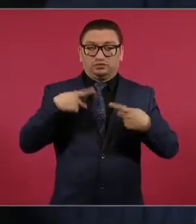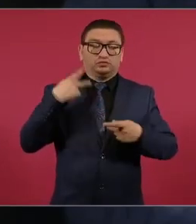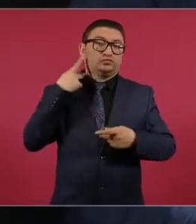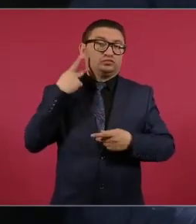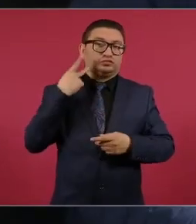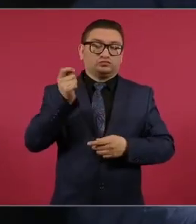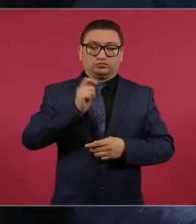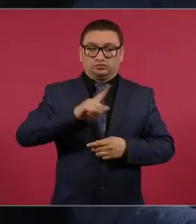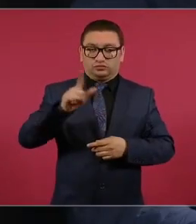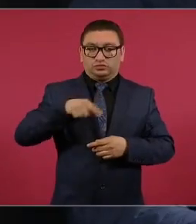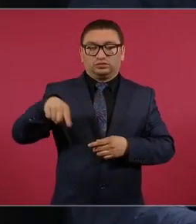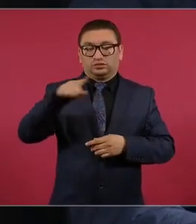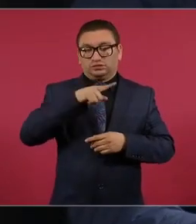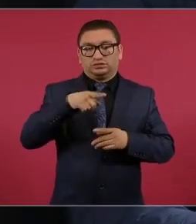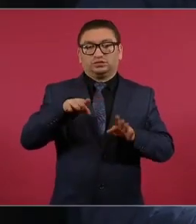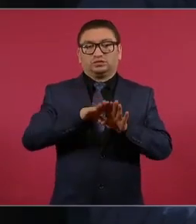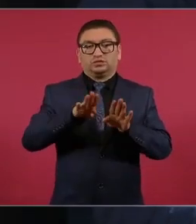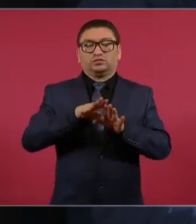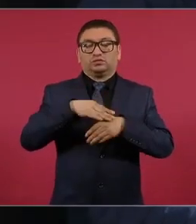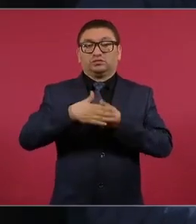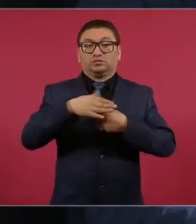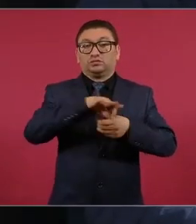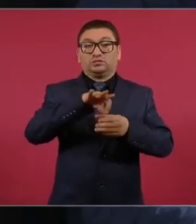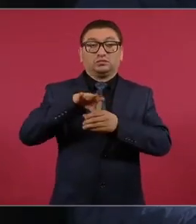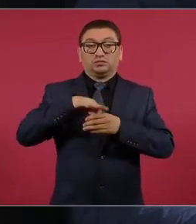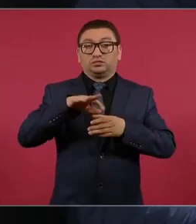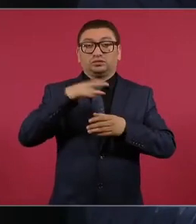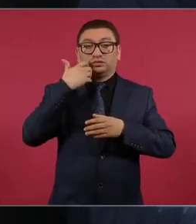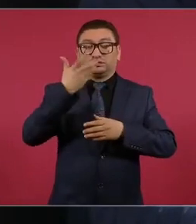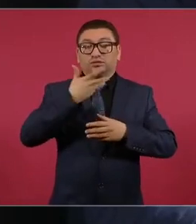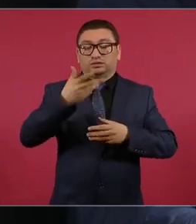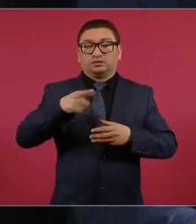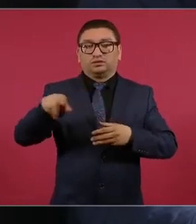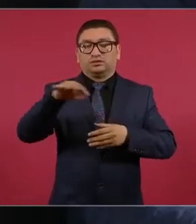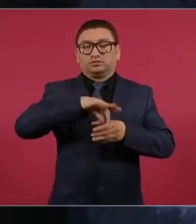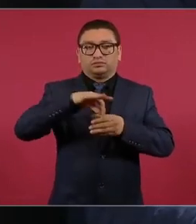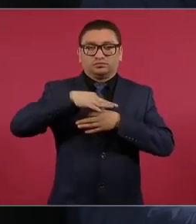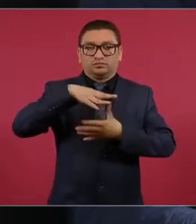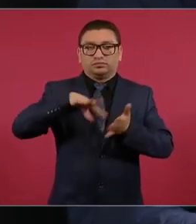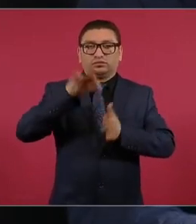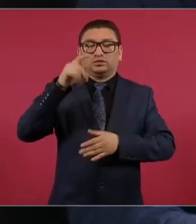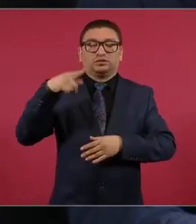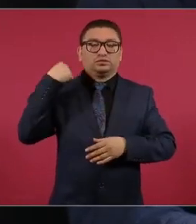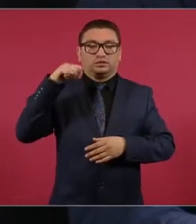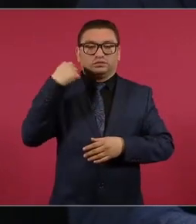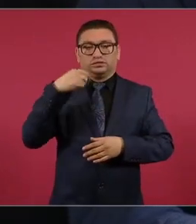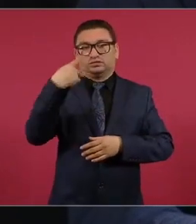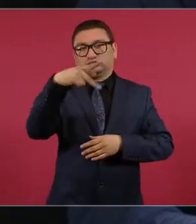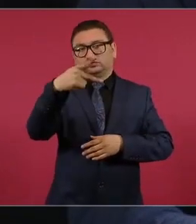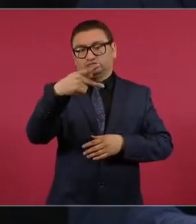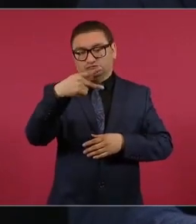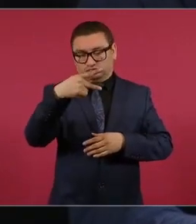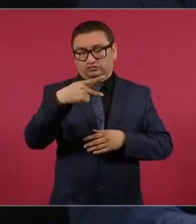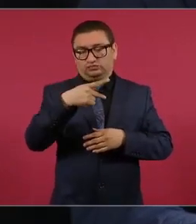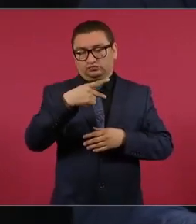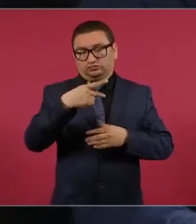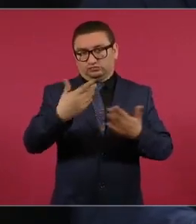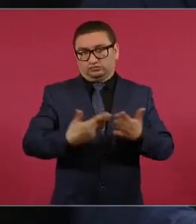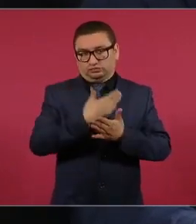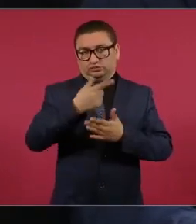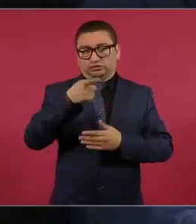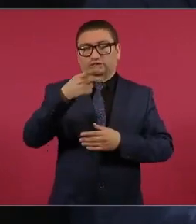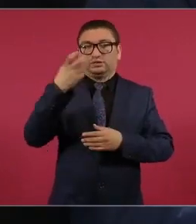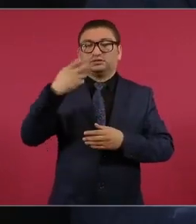profesionales que en esta coyuntura electoral buscan un cargo de elección Popular en Tabasco su tierra y para ello